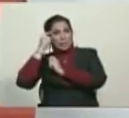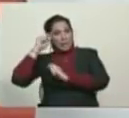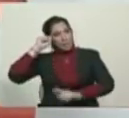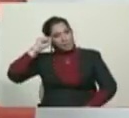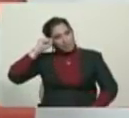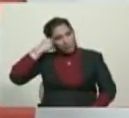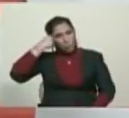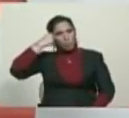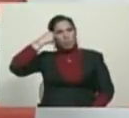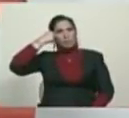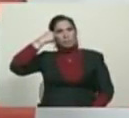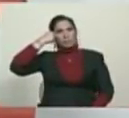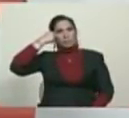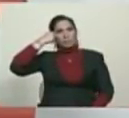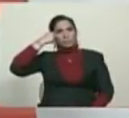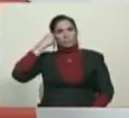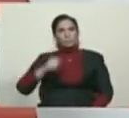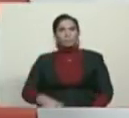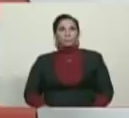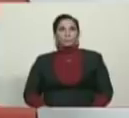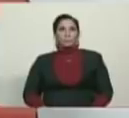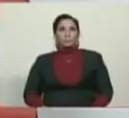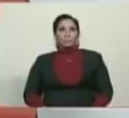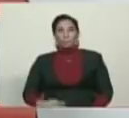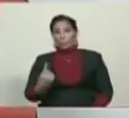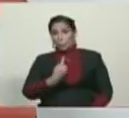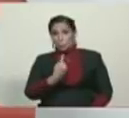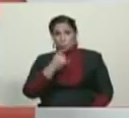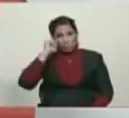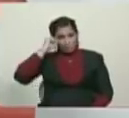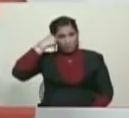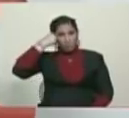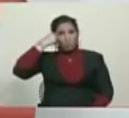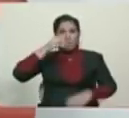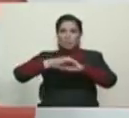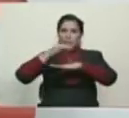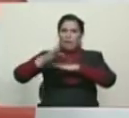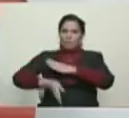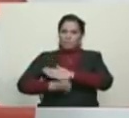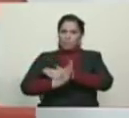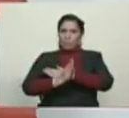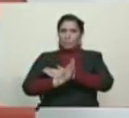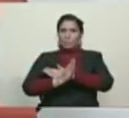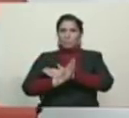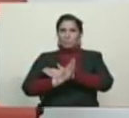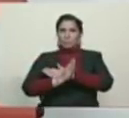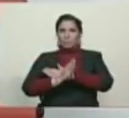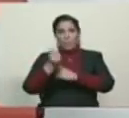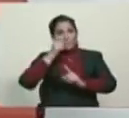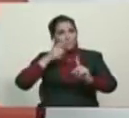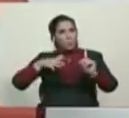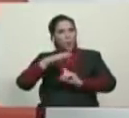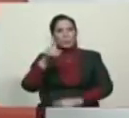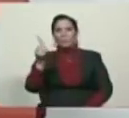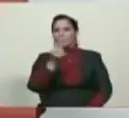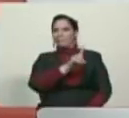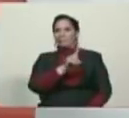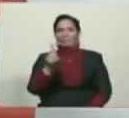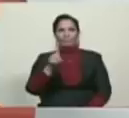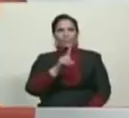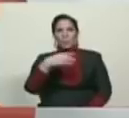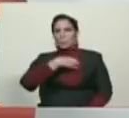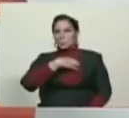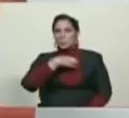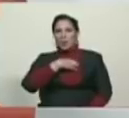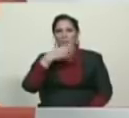recordar, y no solo recordar, sino dejar muy firme que a este pueblo no se le puede